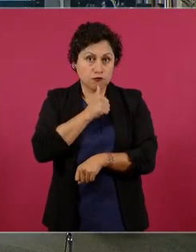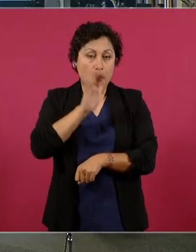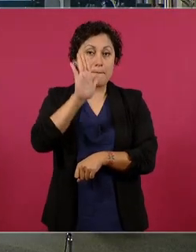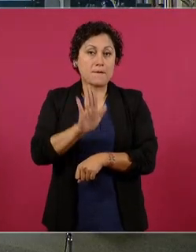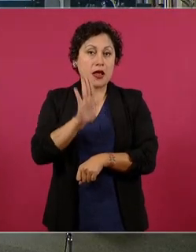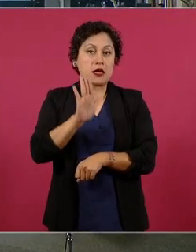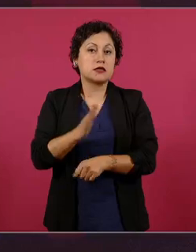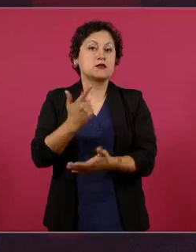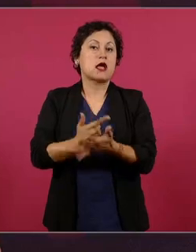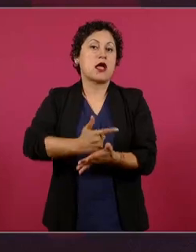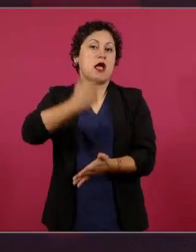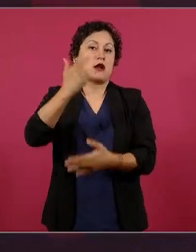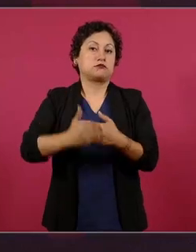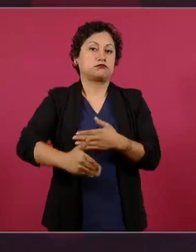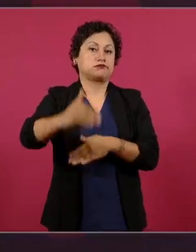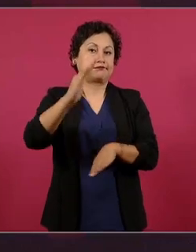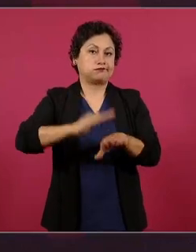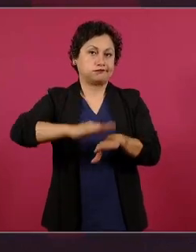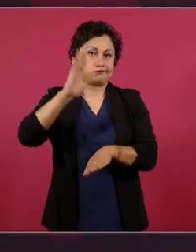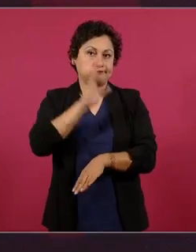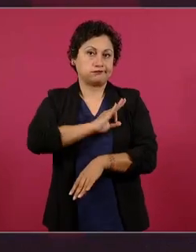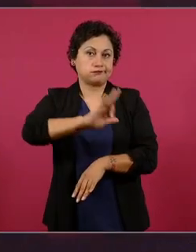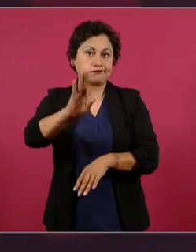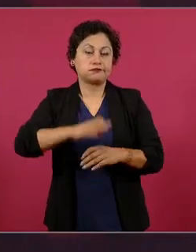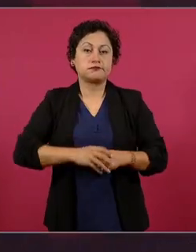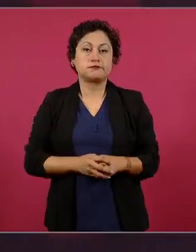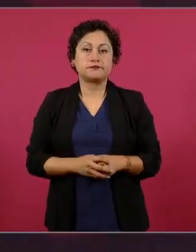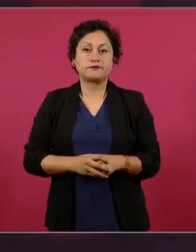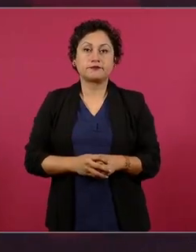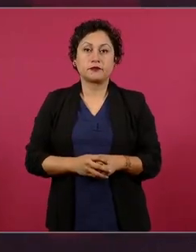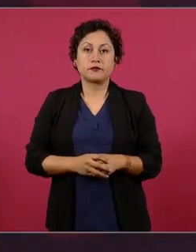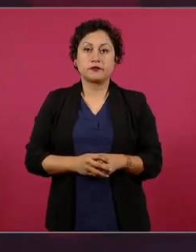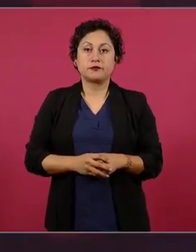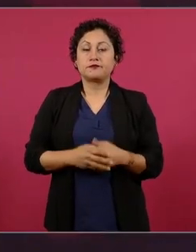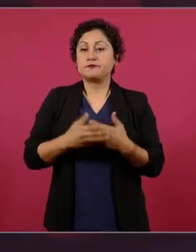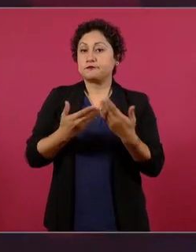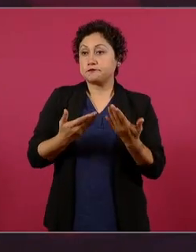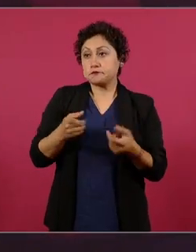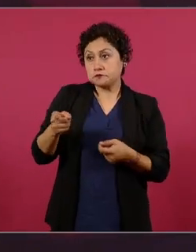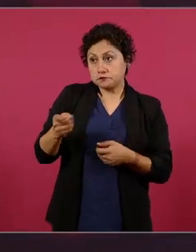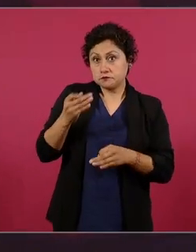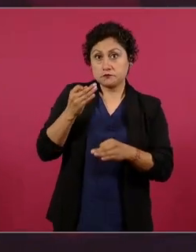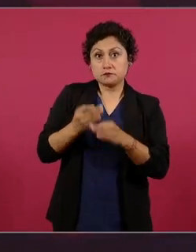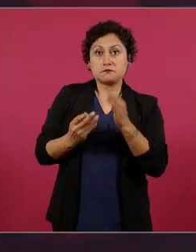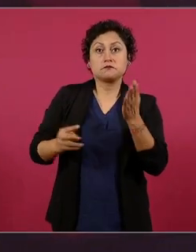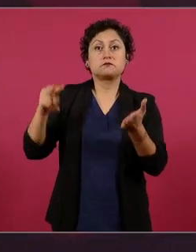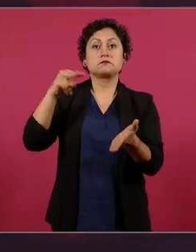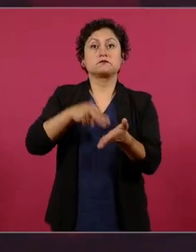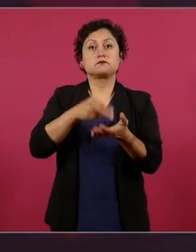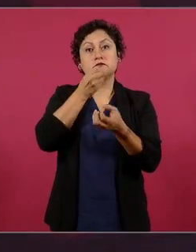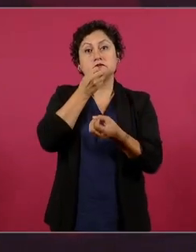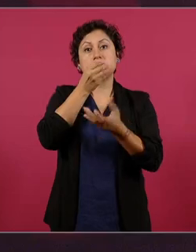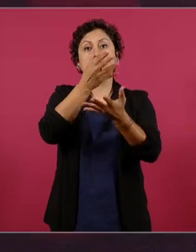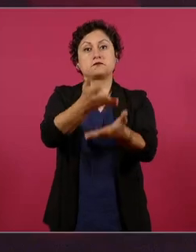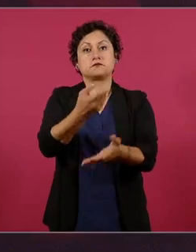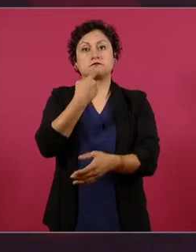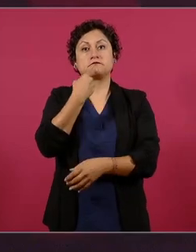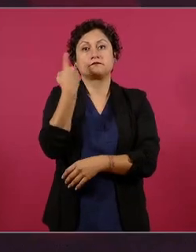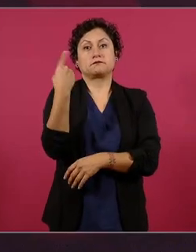presidente. Bueno, pues ya hiciste la denuncia, esto es